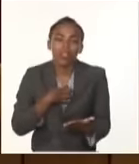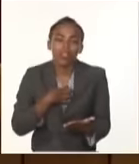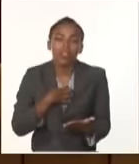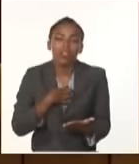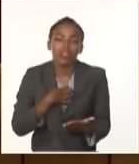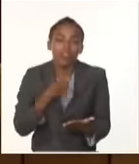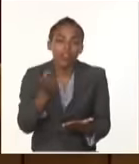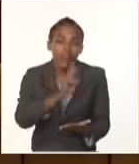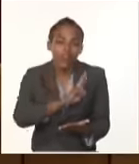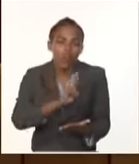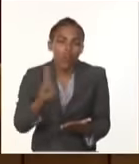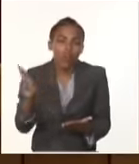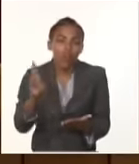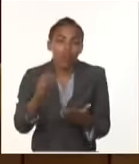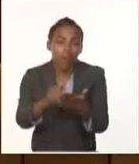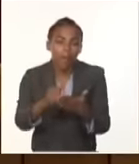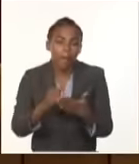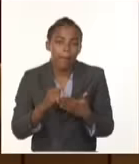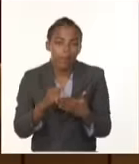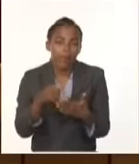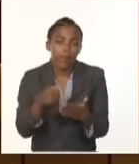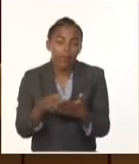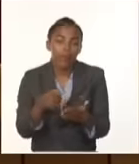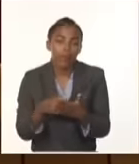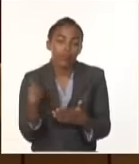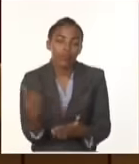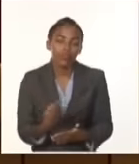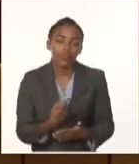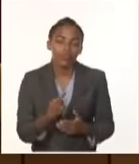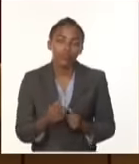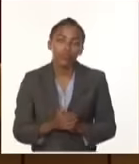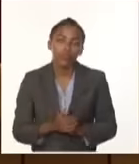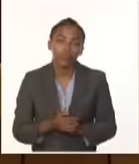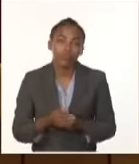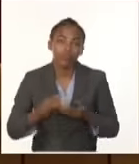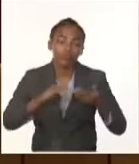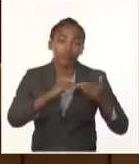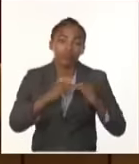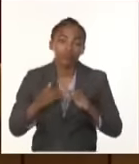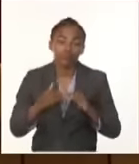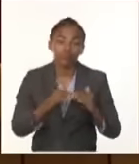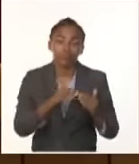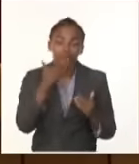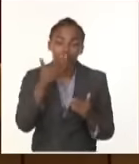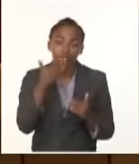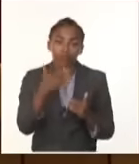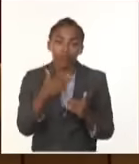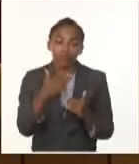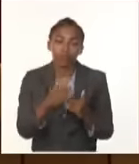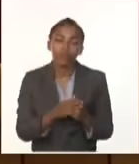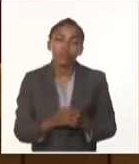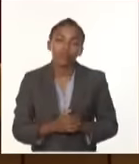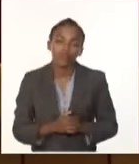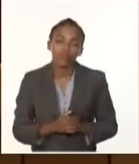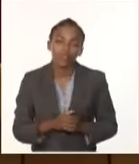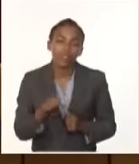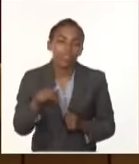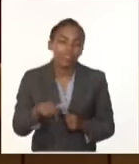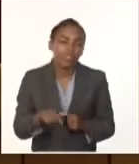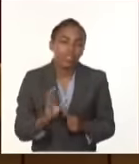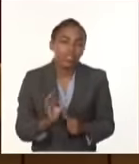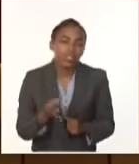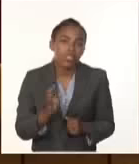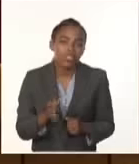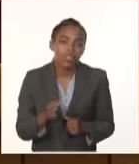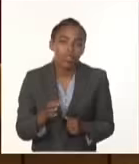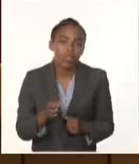revolución. Es legítimo el debate y es sano y útil la confrontación de ideas que siempre estaremos